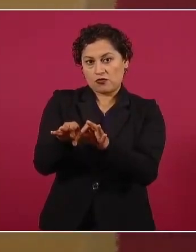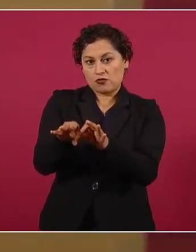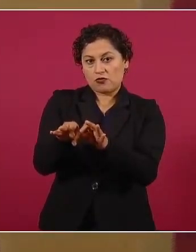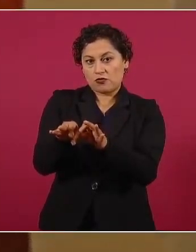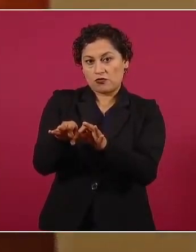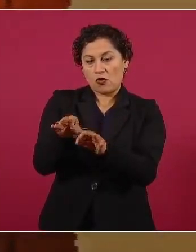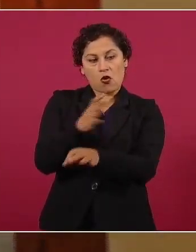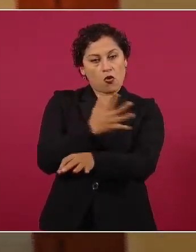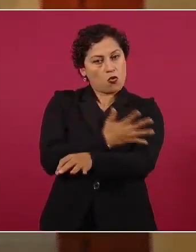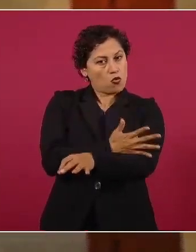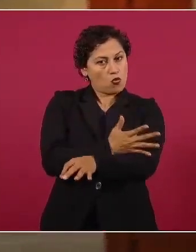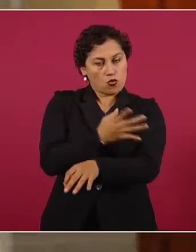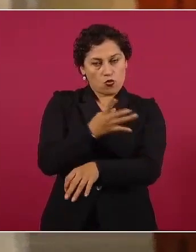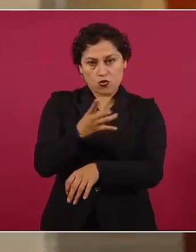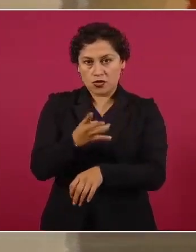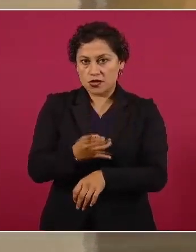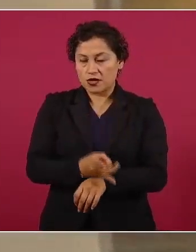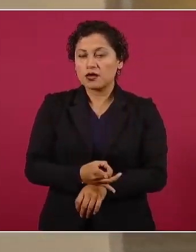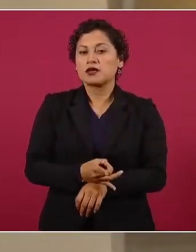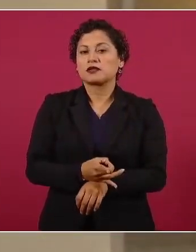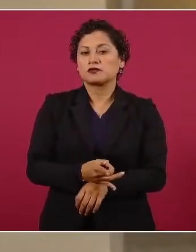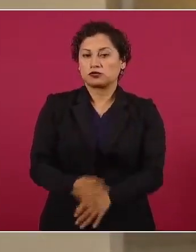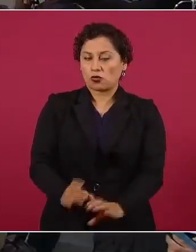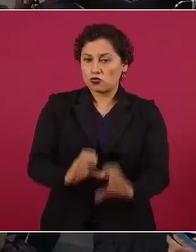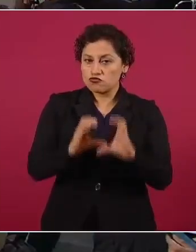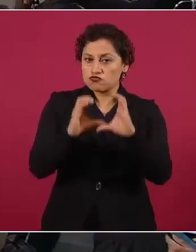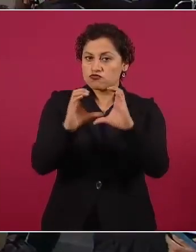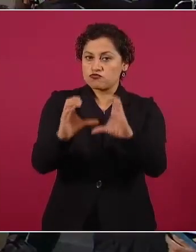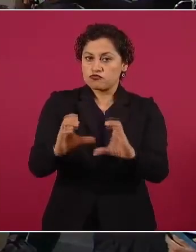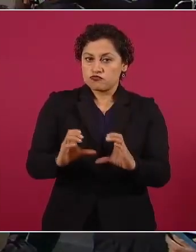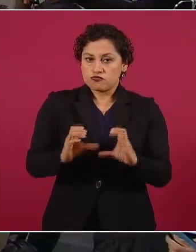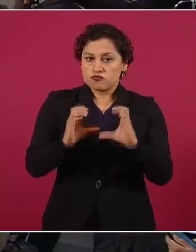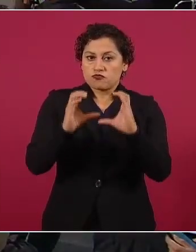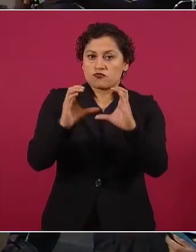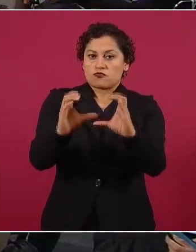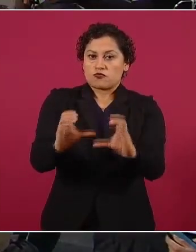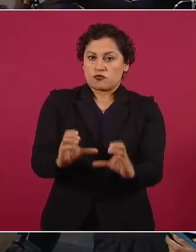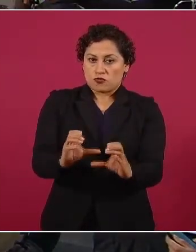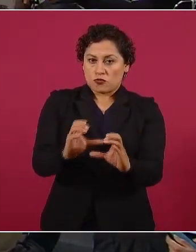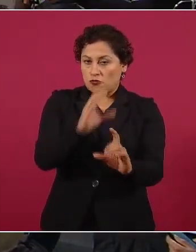honesto cuidadoso objetivo